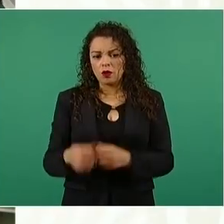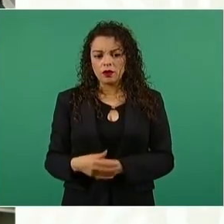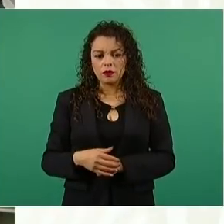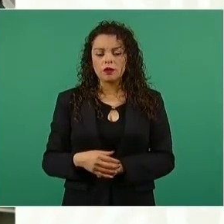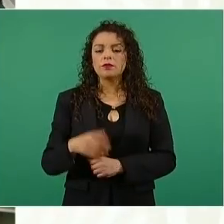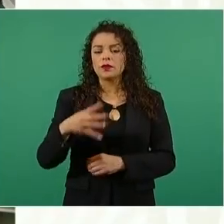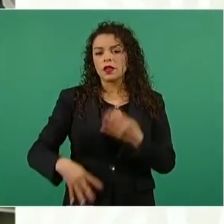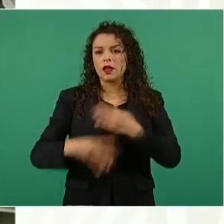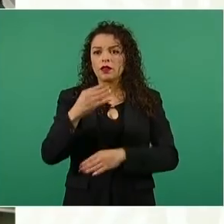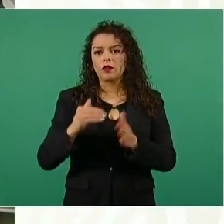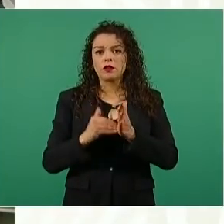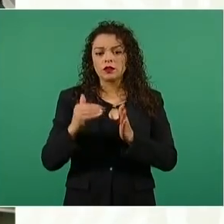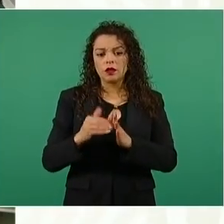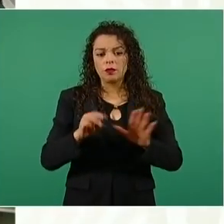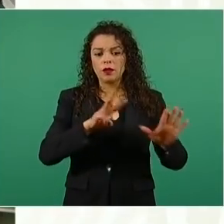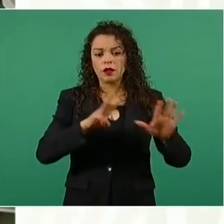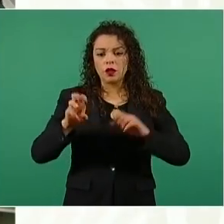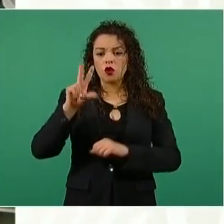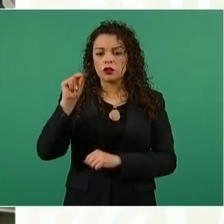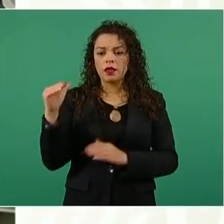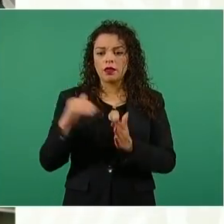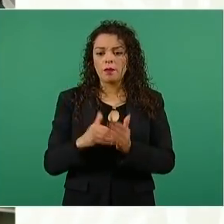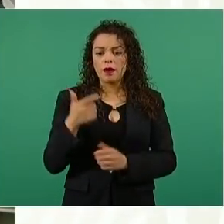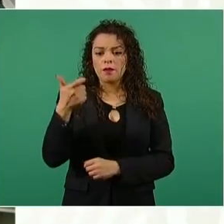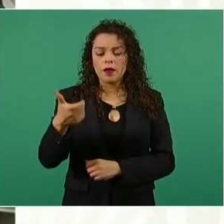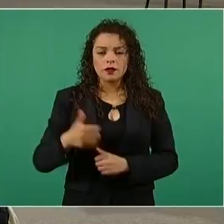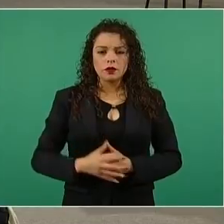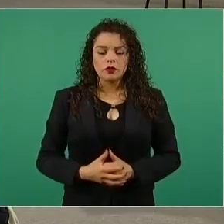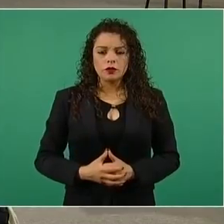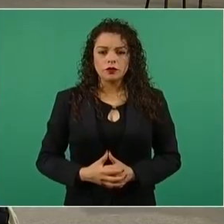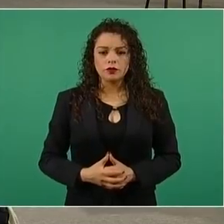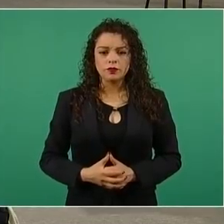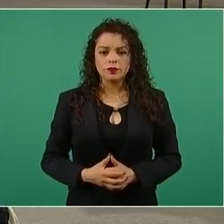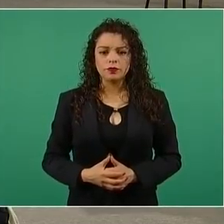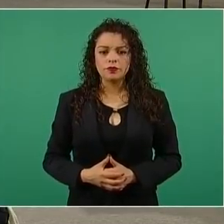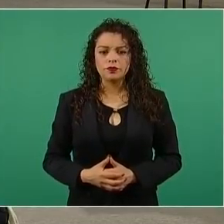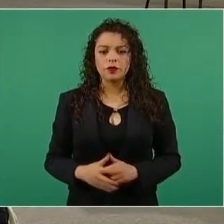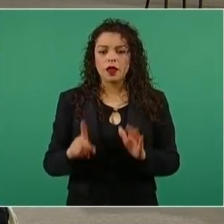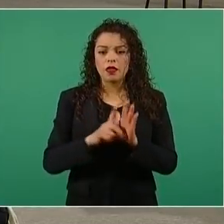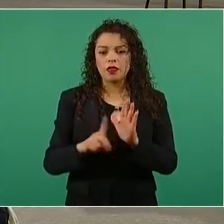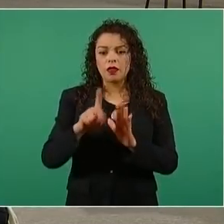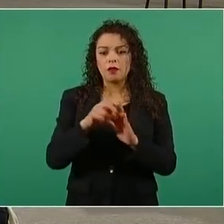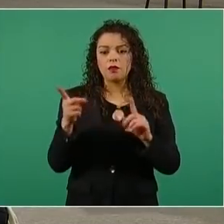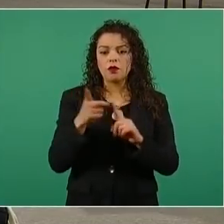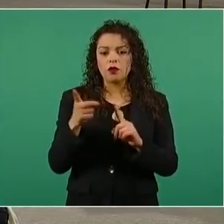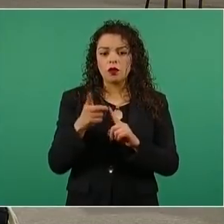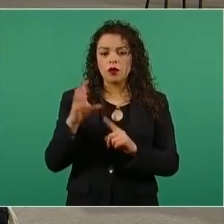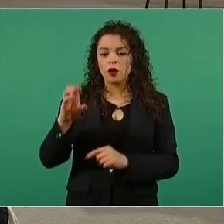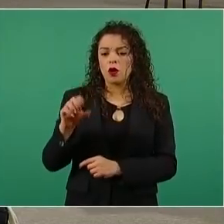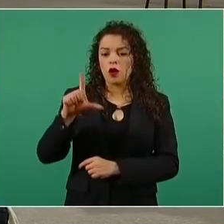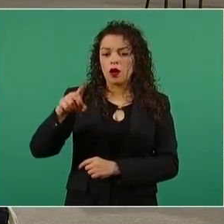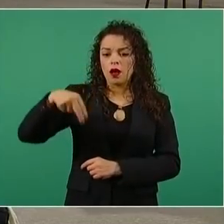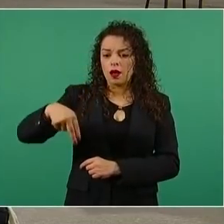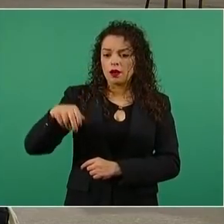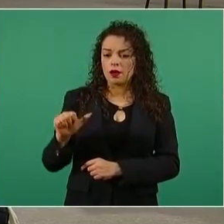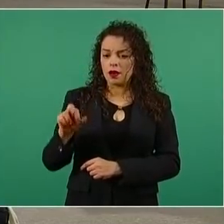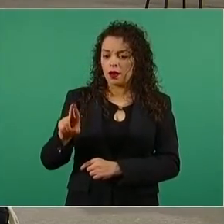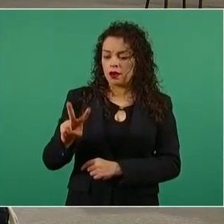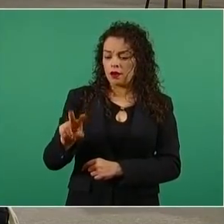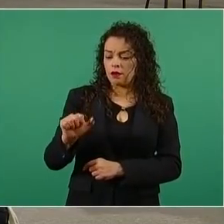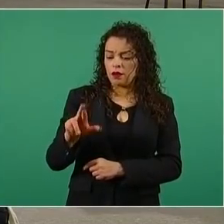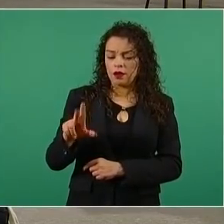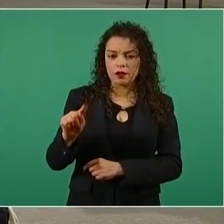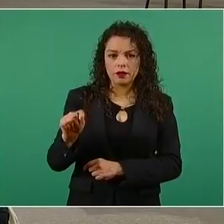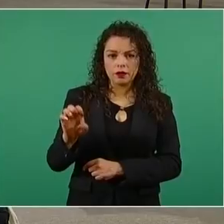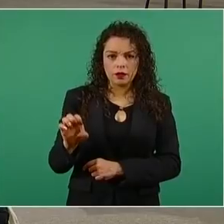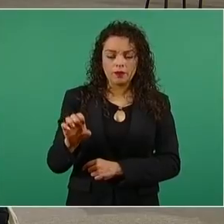de 14.380.000 pesos. Un departamento en la colonia Narvarte,